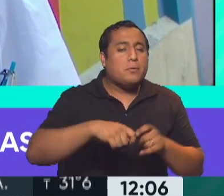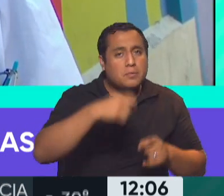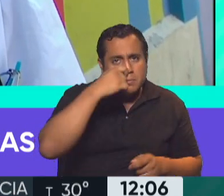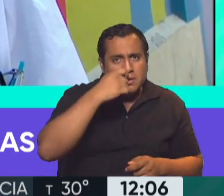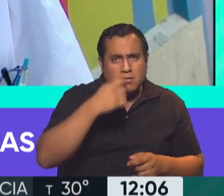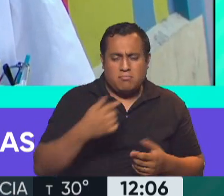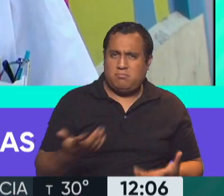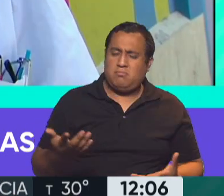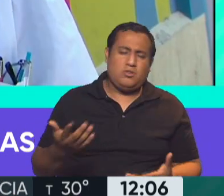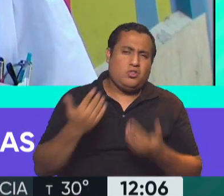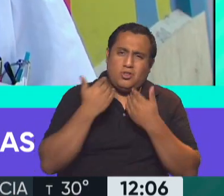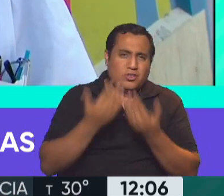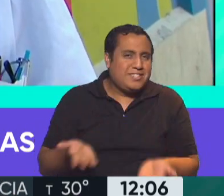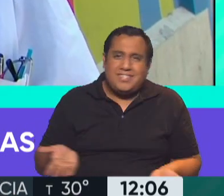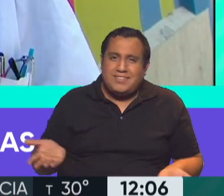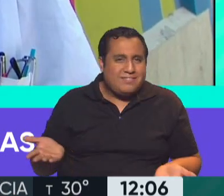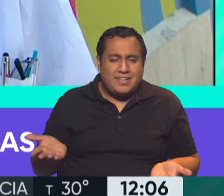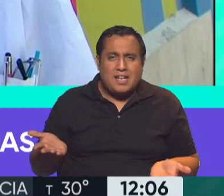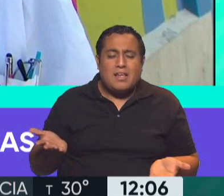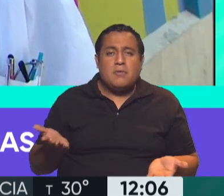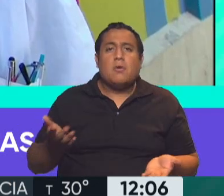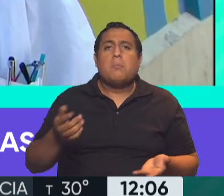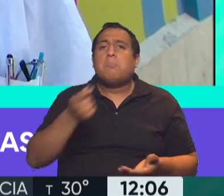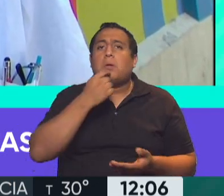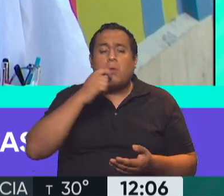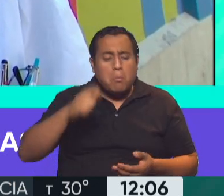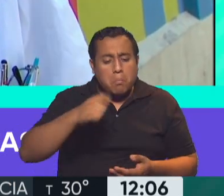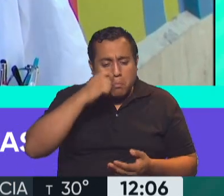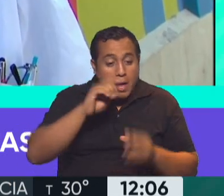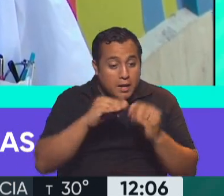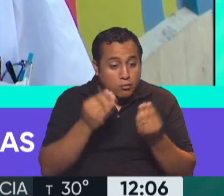ningún sentido, porque el testeo que hoy le da negativo es una